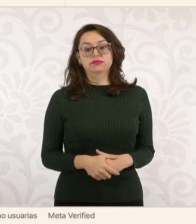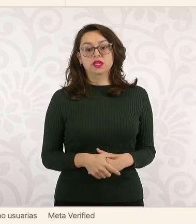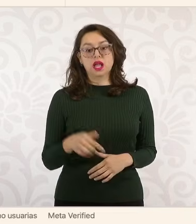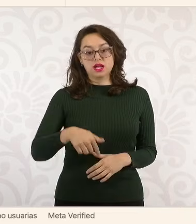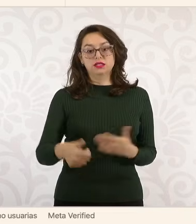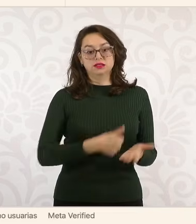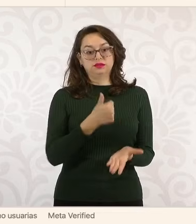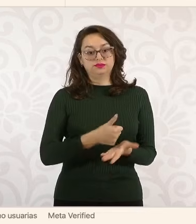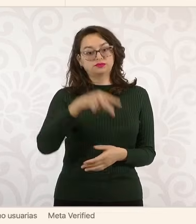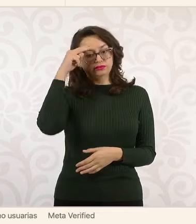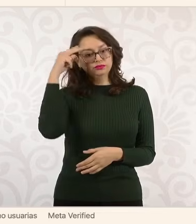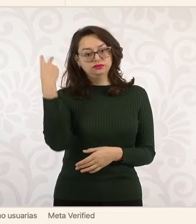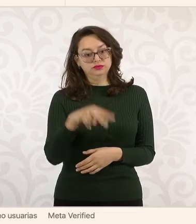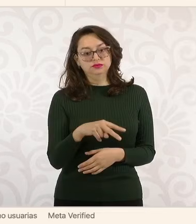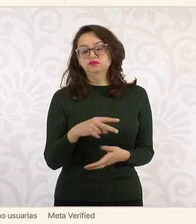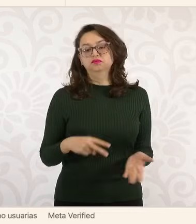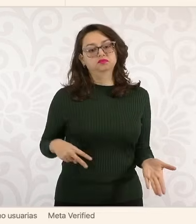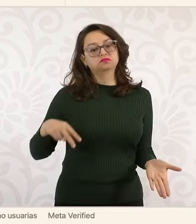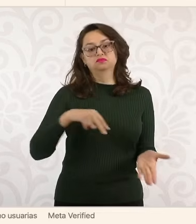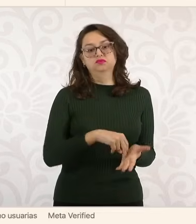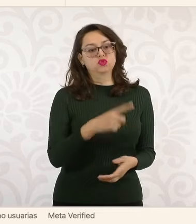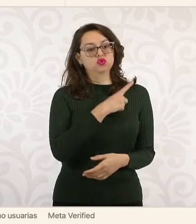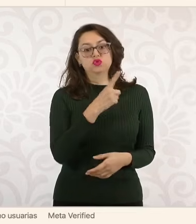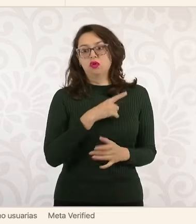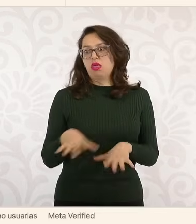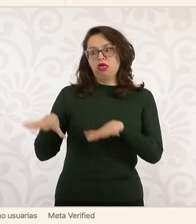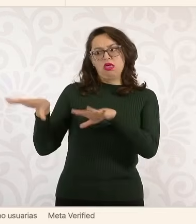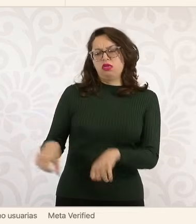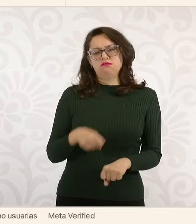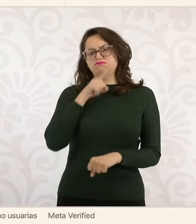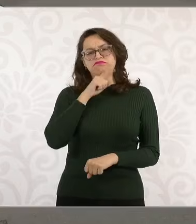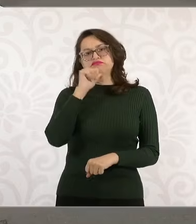México, por sus propios pies.